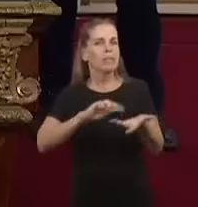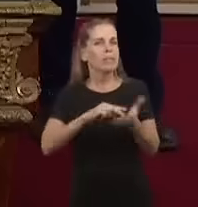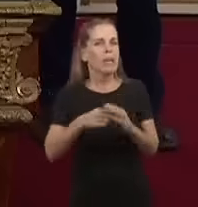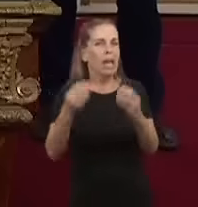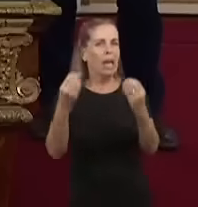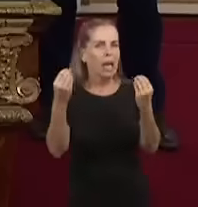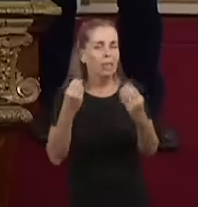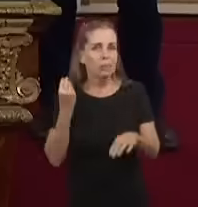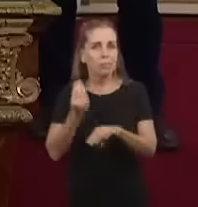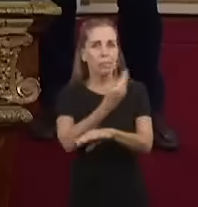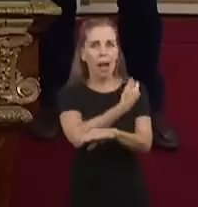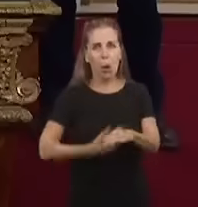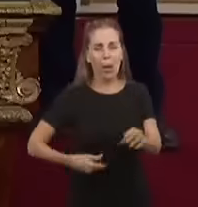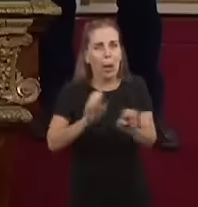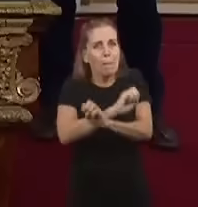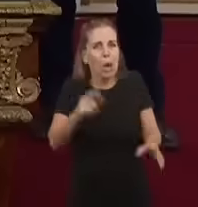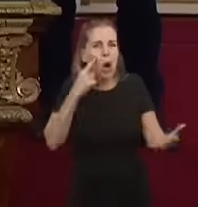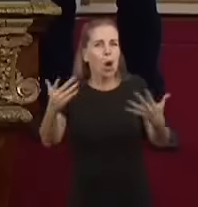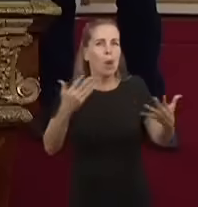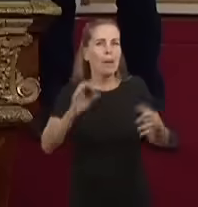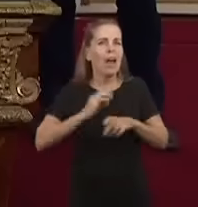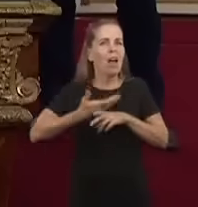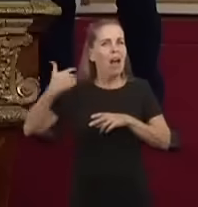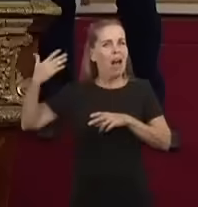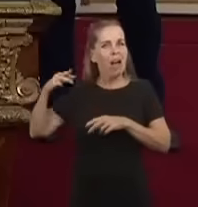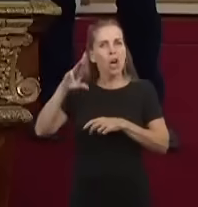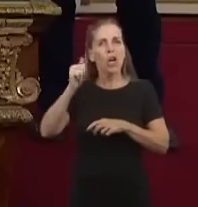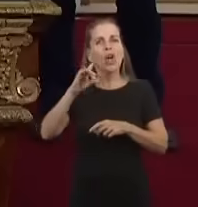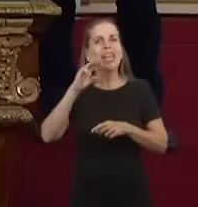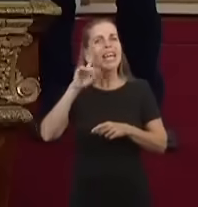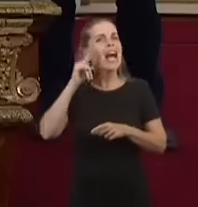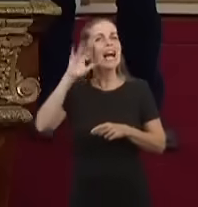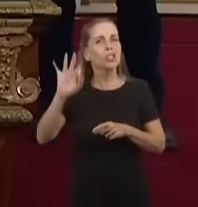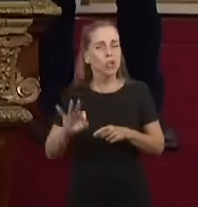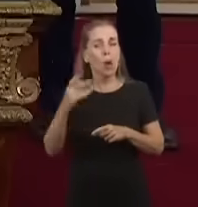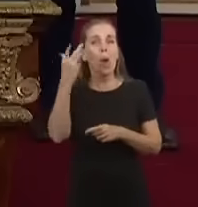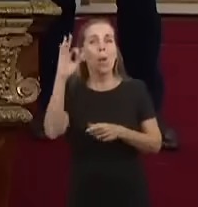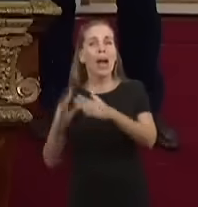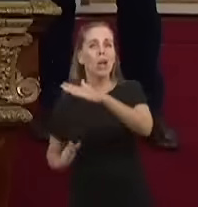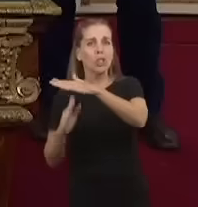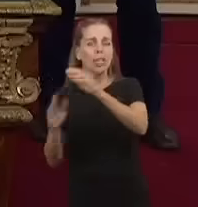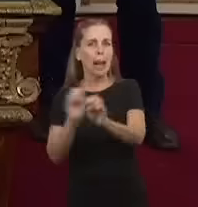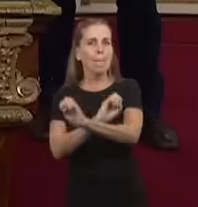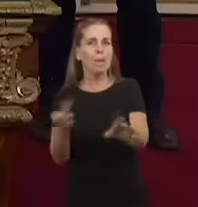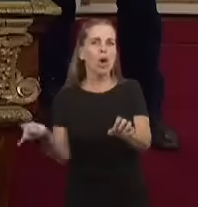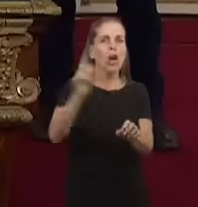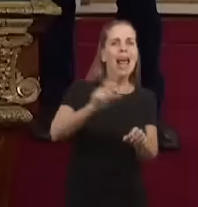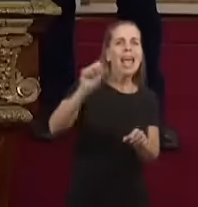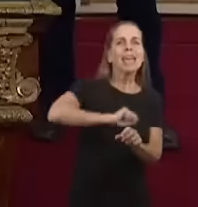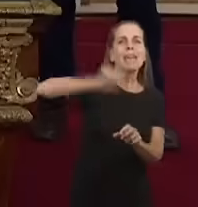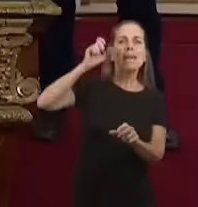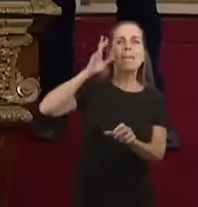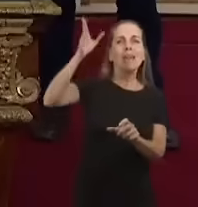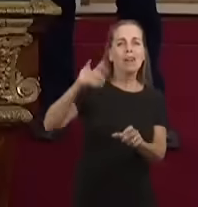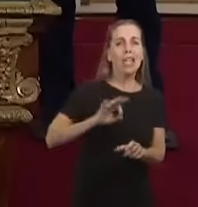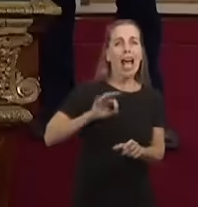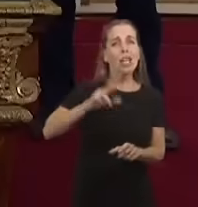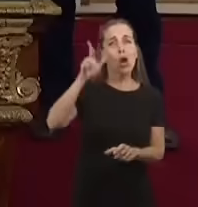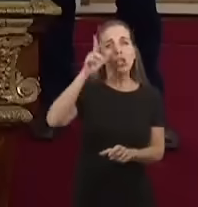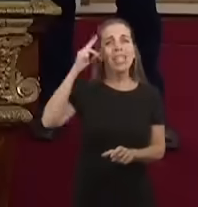Sobrante monetario peor al del rodrigazo una destrucción del balance del Banco Central peor que la hiperinflación del 89 e